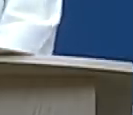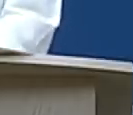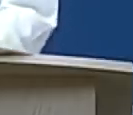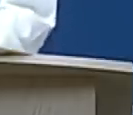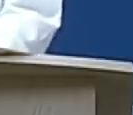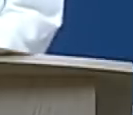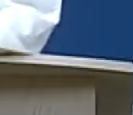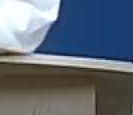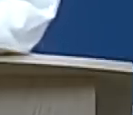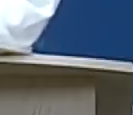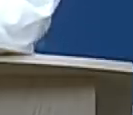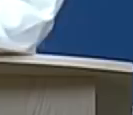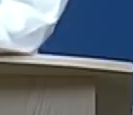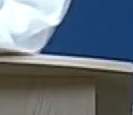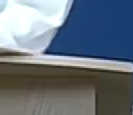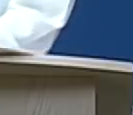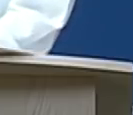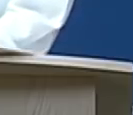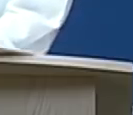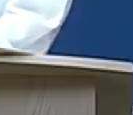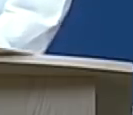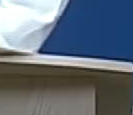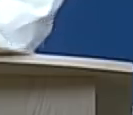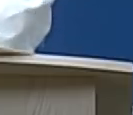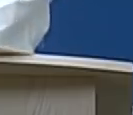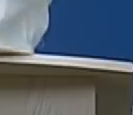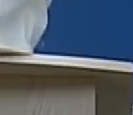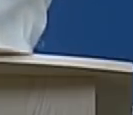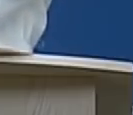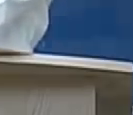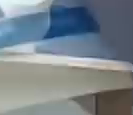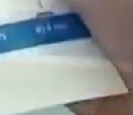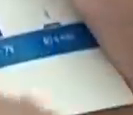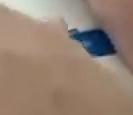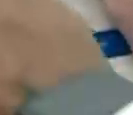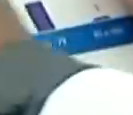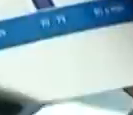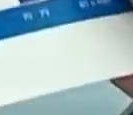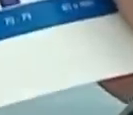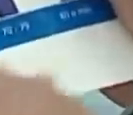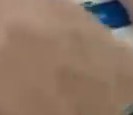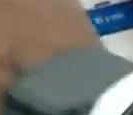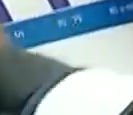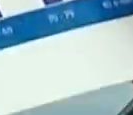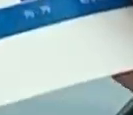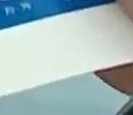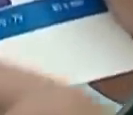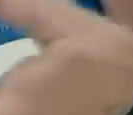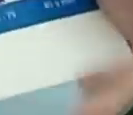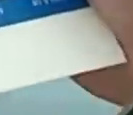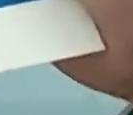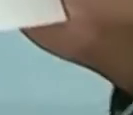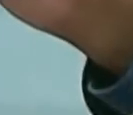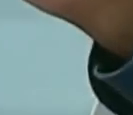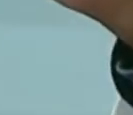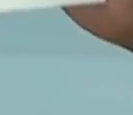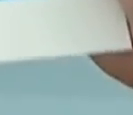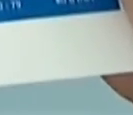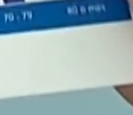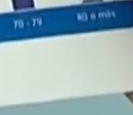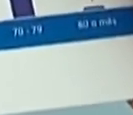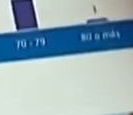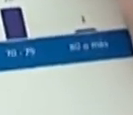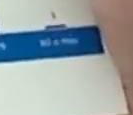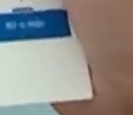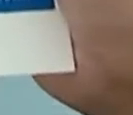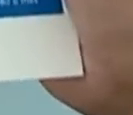una necesidad de compra de alimentos o de compra de medicamentos. Fíjense como la gran mayoría de los casos, más del 60% de los casos, están entre